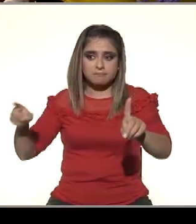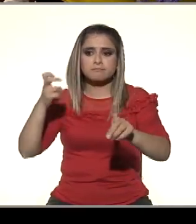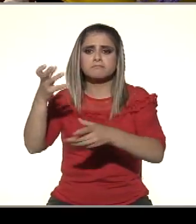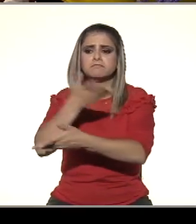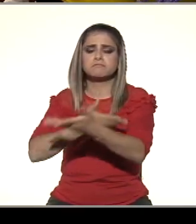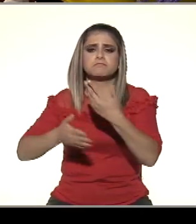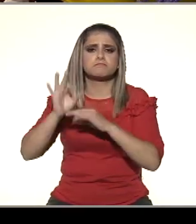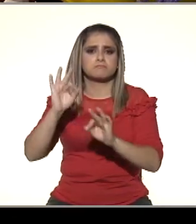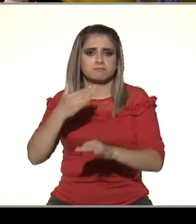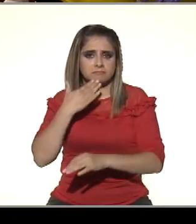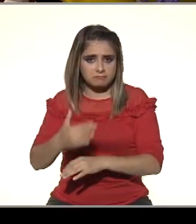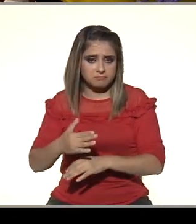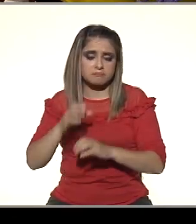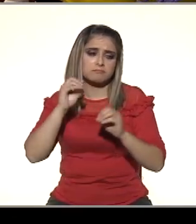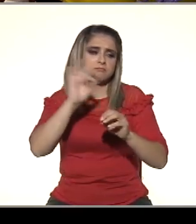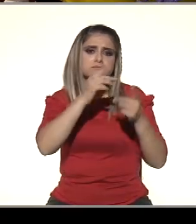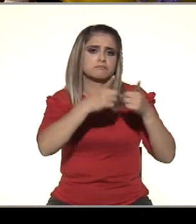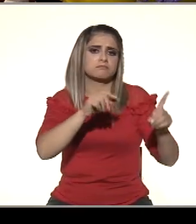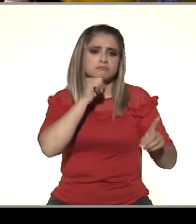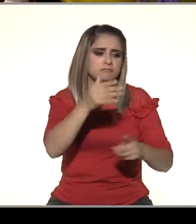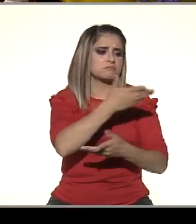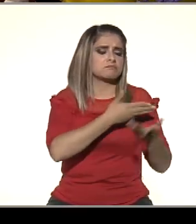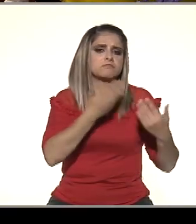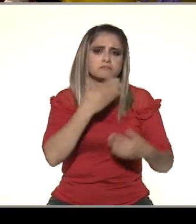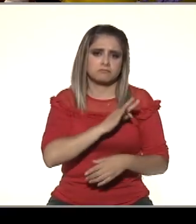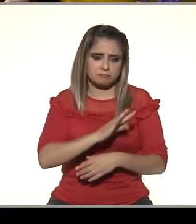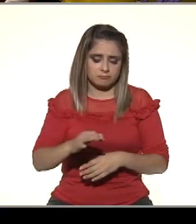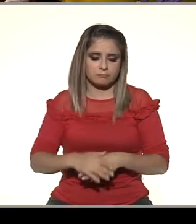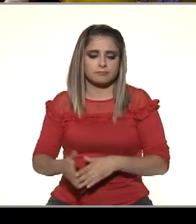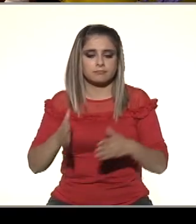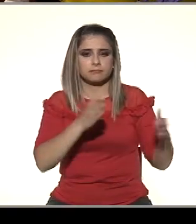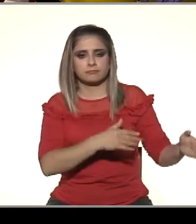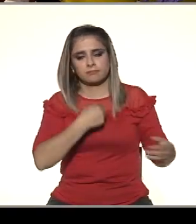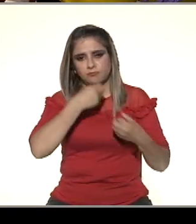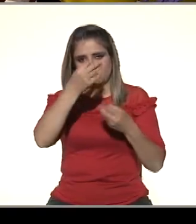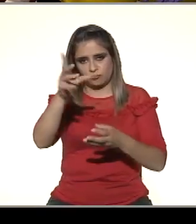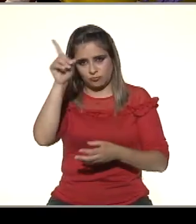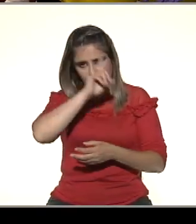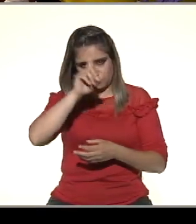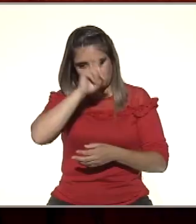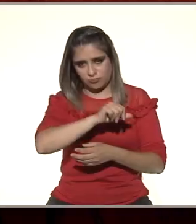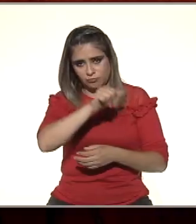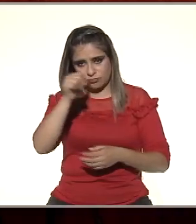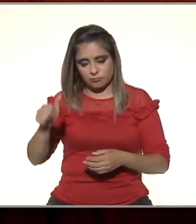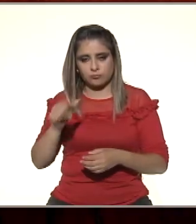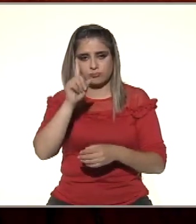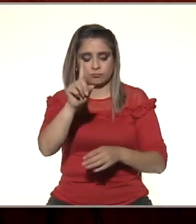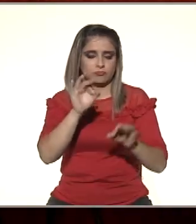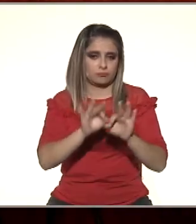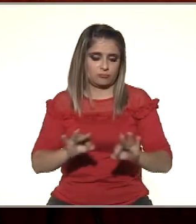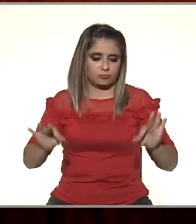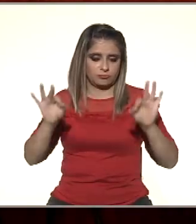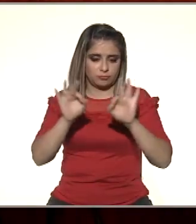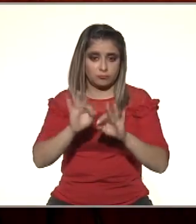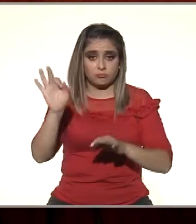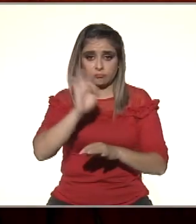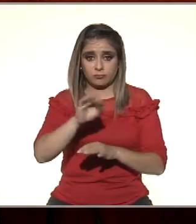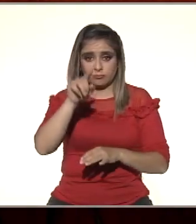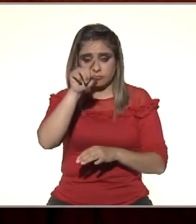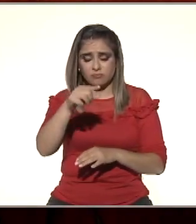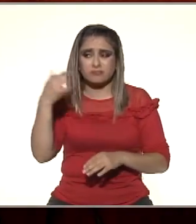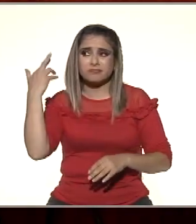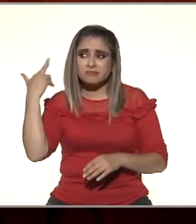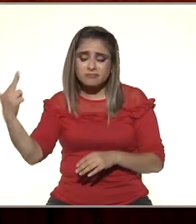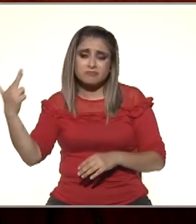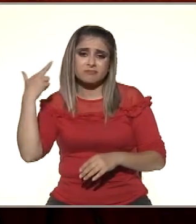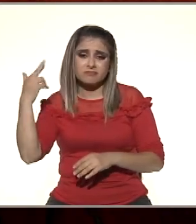bastante bien. O no divorciados. Sí. Yo tengo como otra recomendación para los hijos, ¿no? Creo que una muy importante es, si estás escuchando cosas